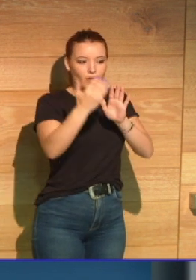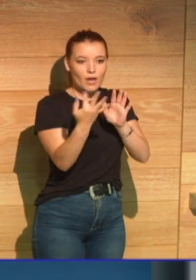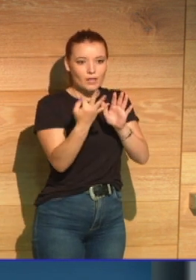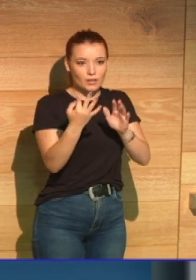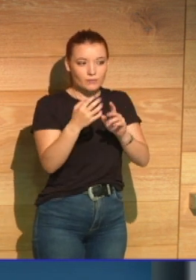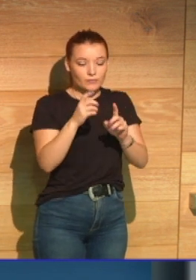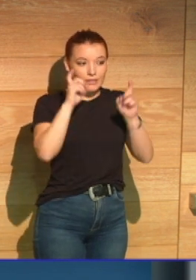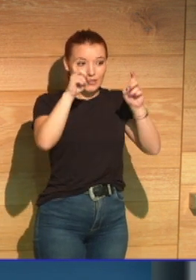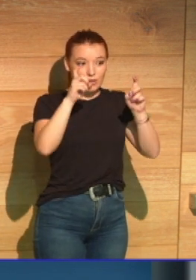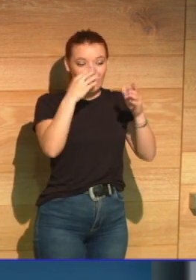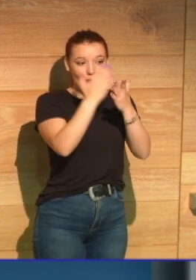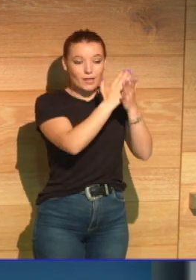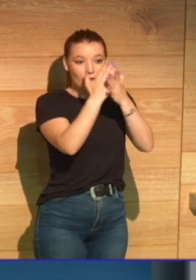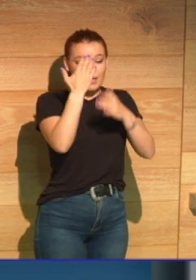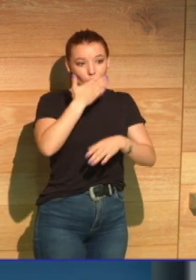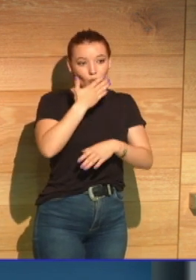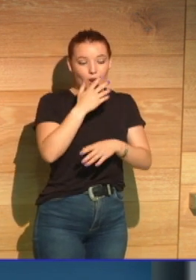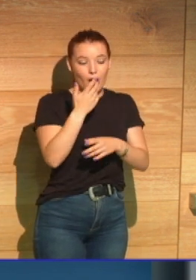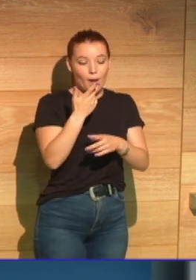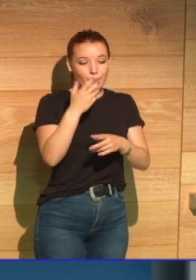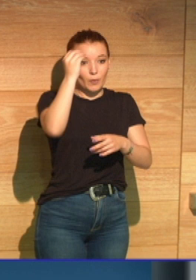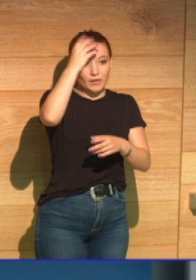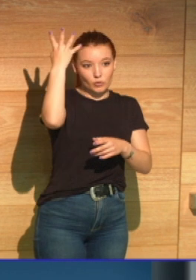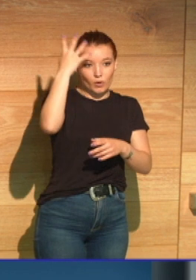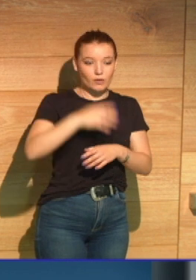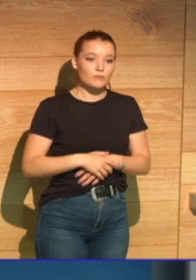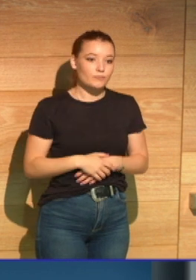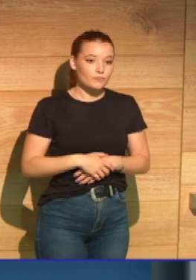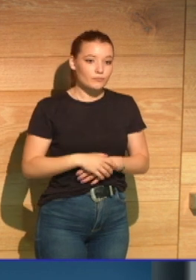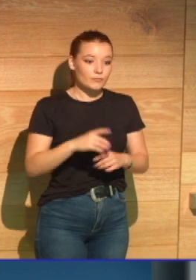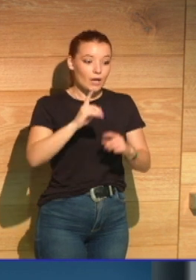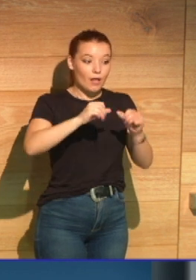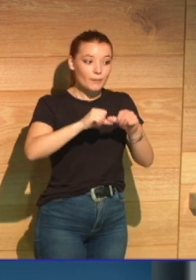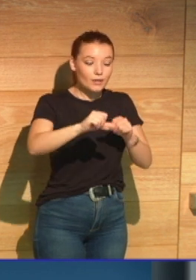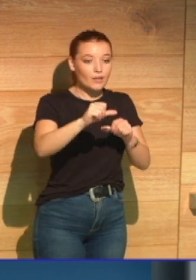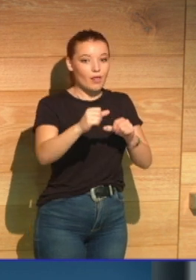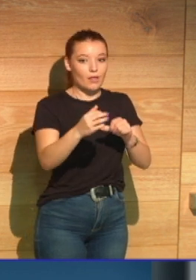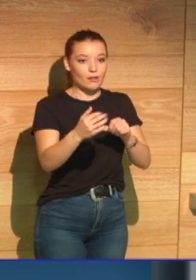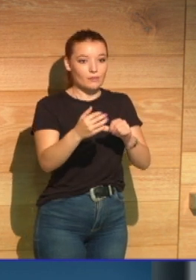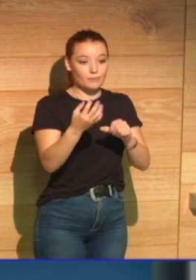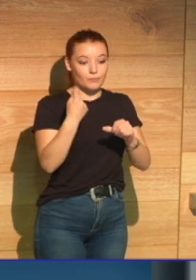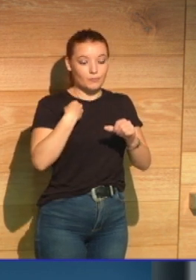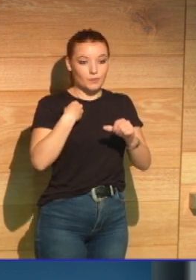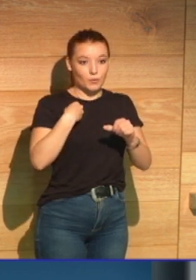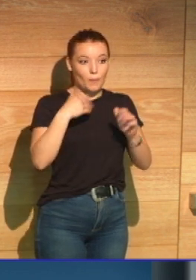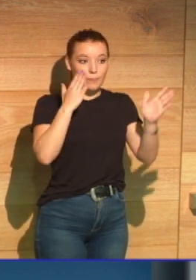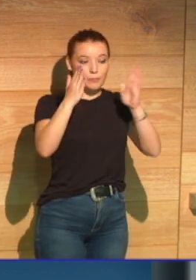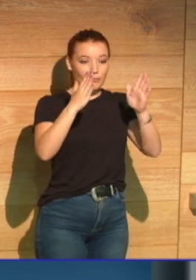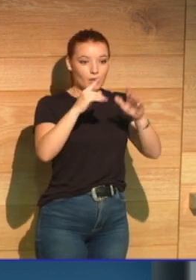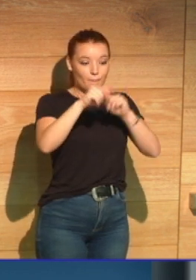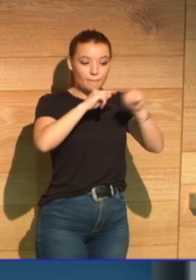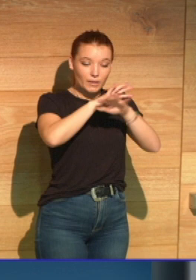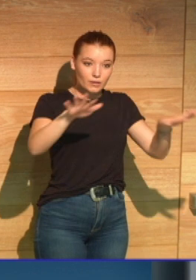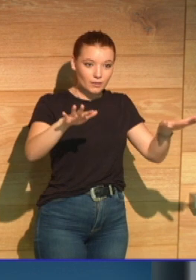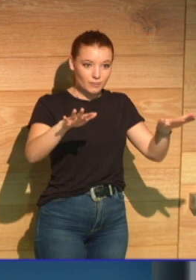virtual que tuvimos que enfrentar durante todo el año pasado y a lo que sigue después de este periodo de la pandemia y de la influencia que tuvo en